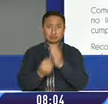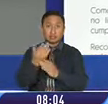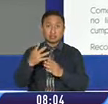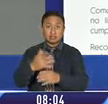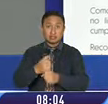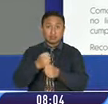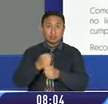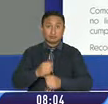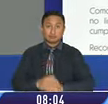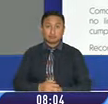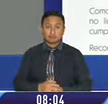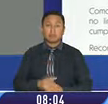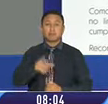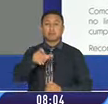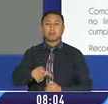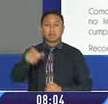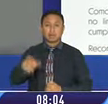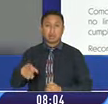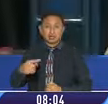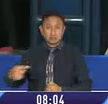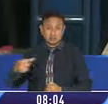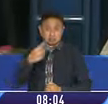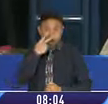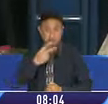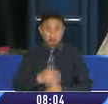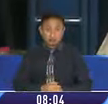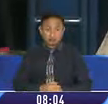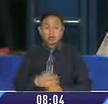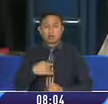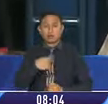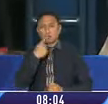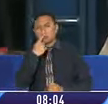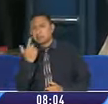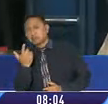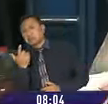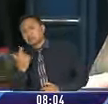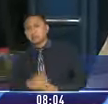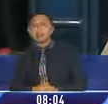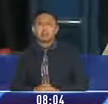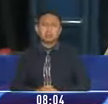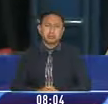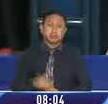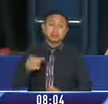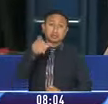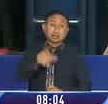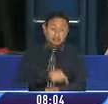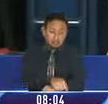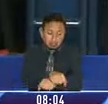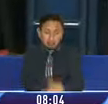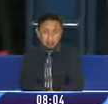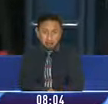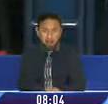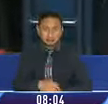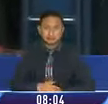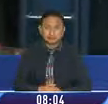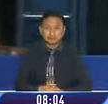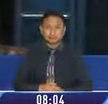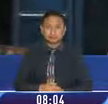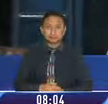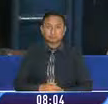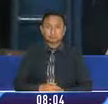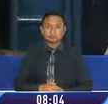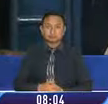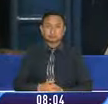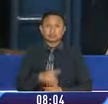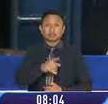seguros. Oradores del sector vieron la riña. Nos acercamos a ver y ahí le tenían. Estaba herido el señor. ¿Quién es herido?